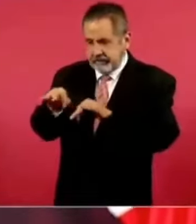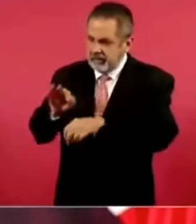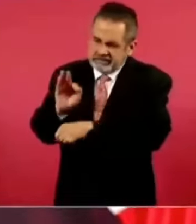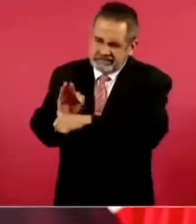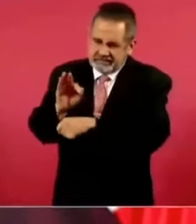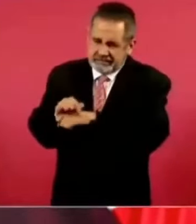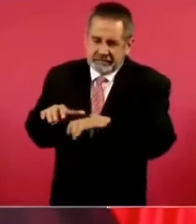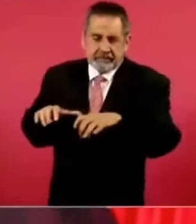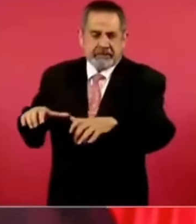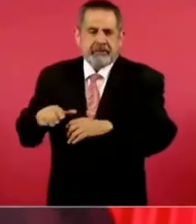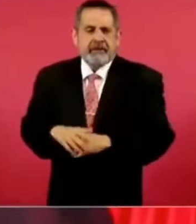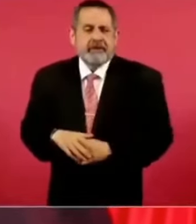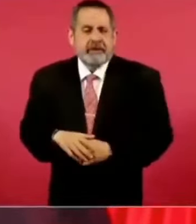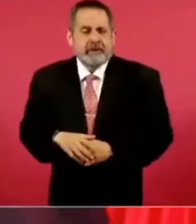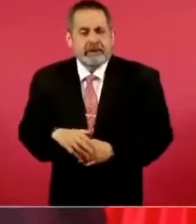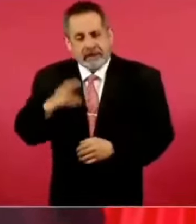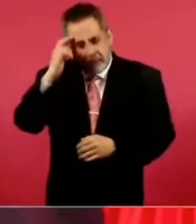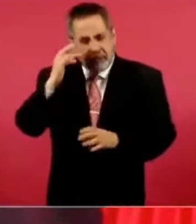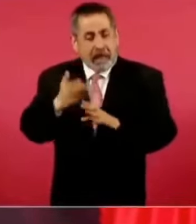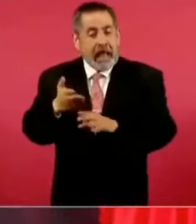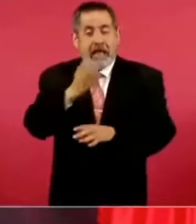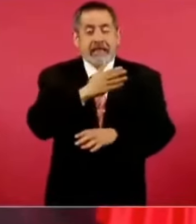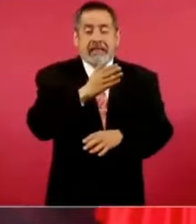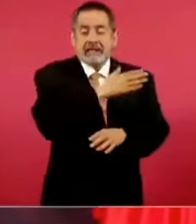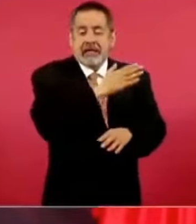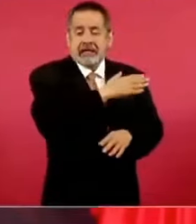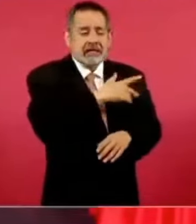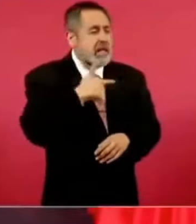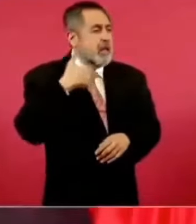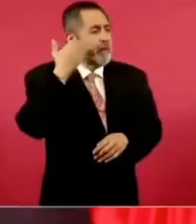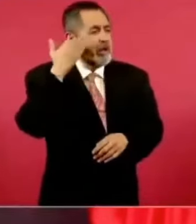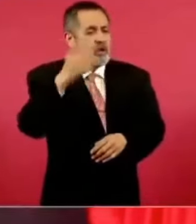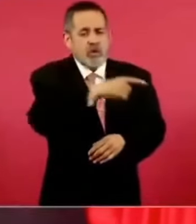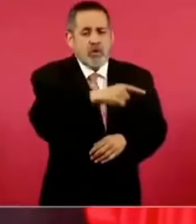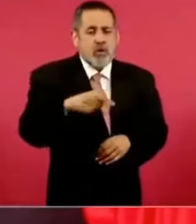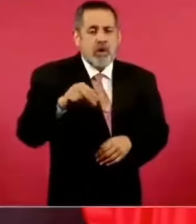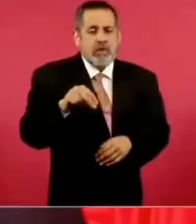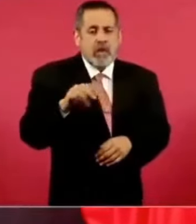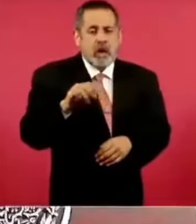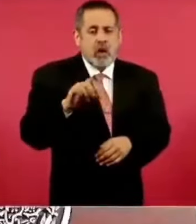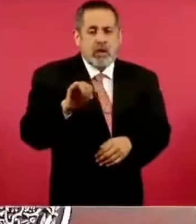Luego de esas reformas que aprobaron en el periodo neoliberal,